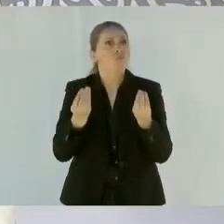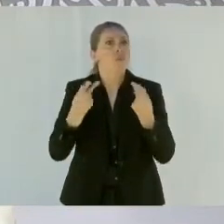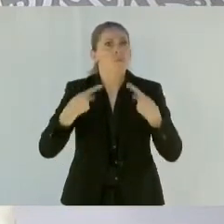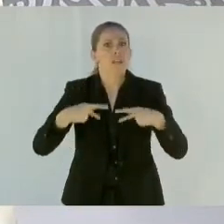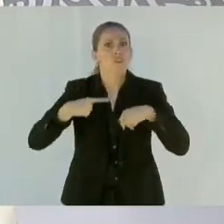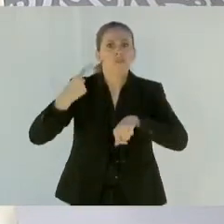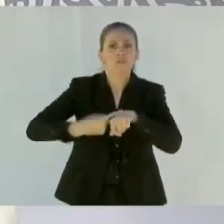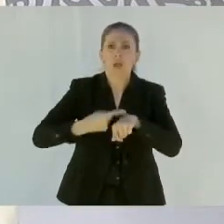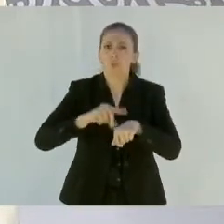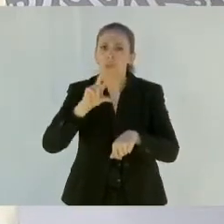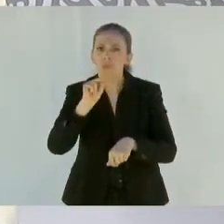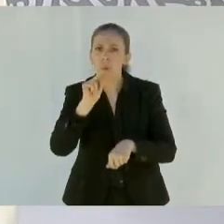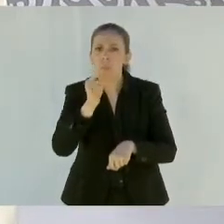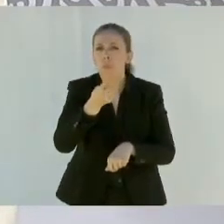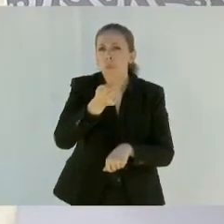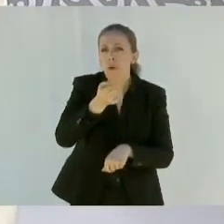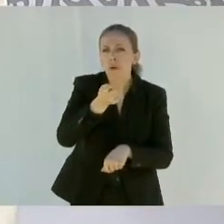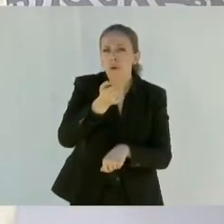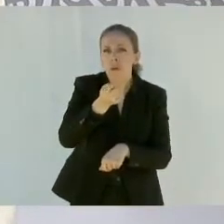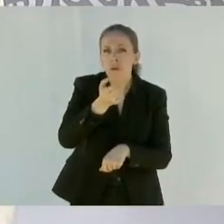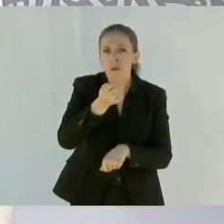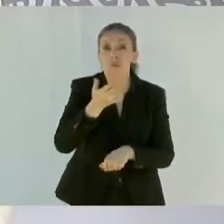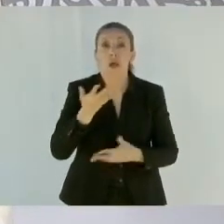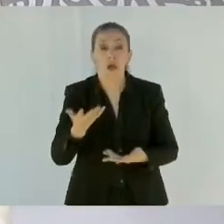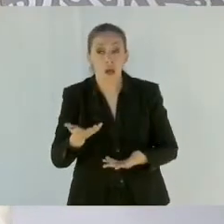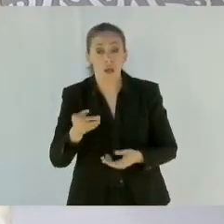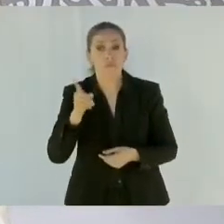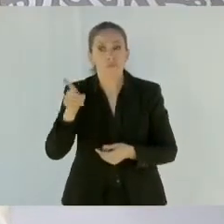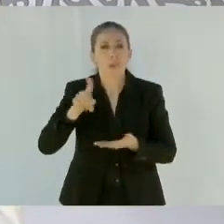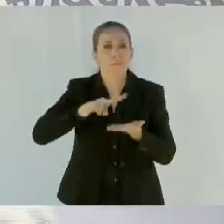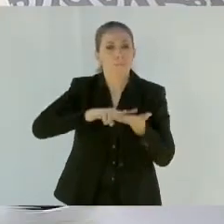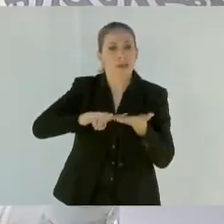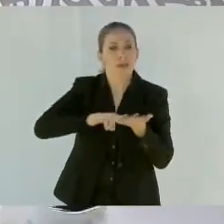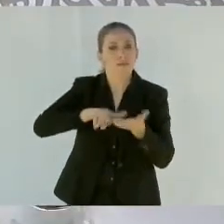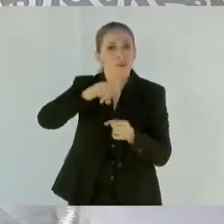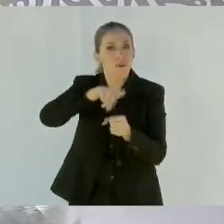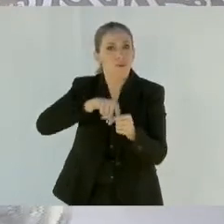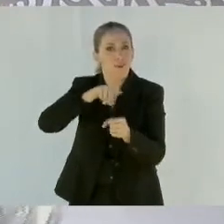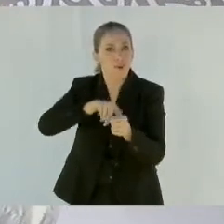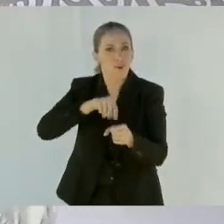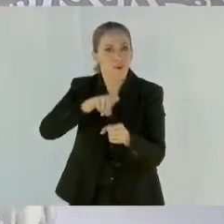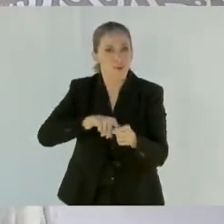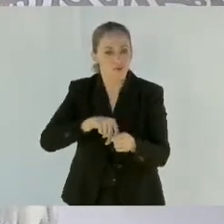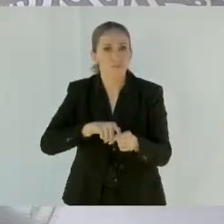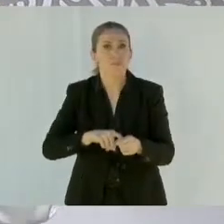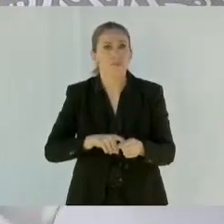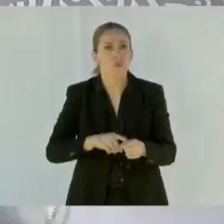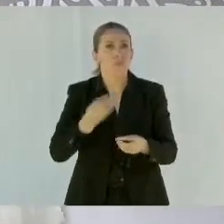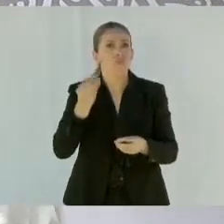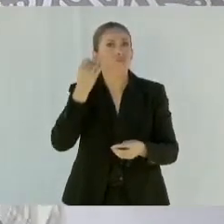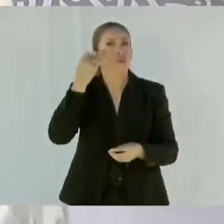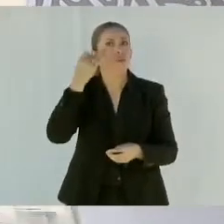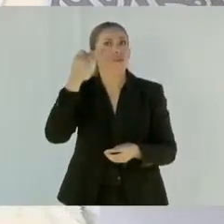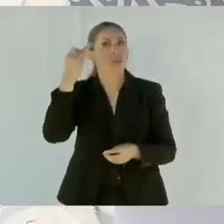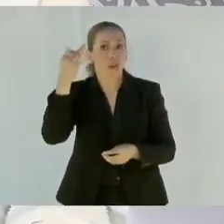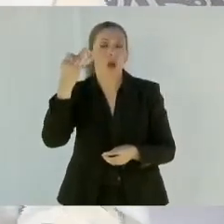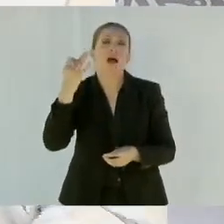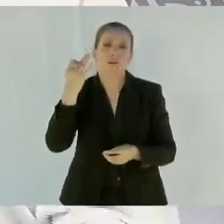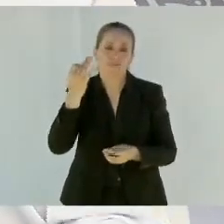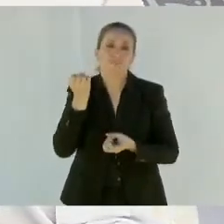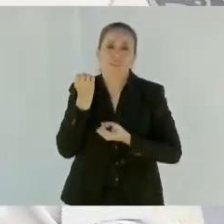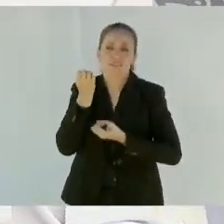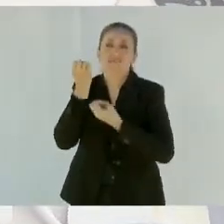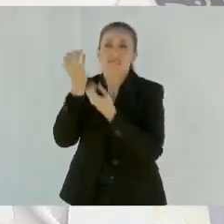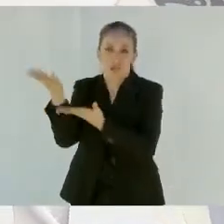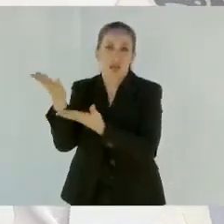incluso si pasan a amarillo, pero durante mucho tiempo ya estuvieron en verde, vamos a vacunar, como lo